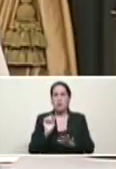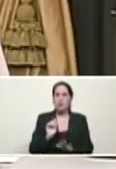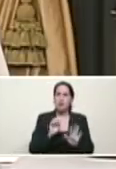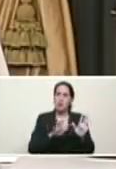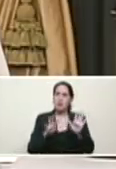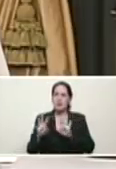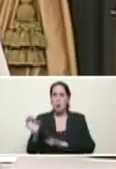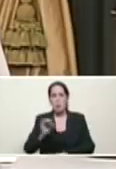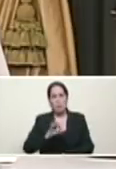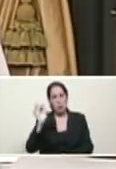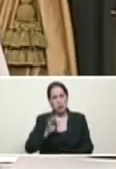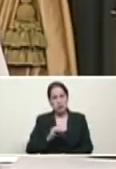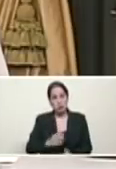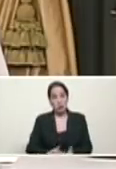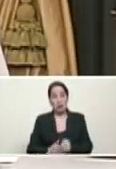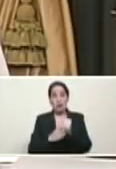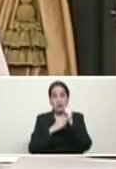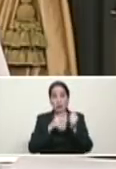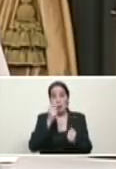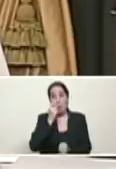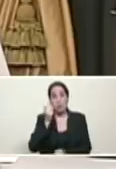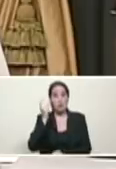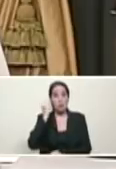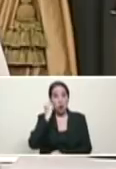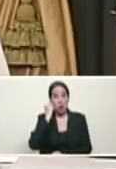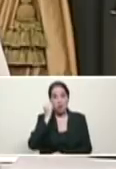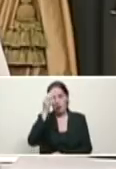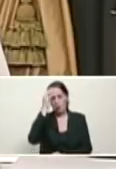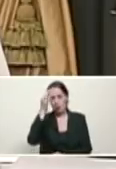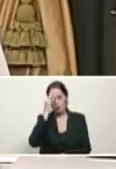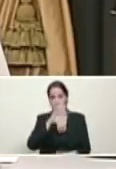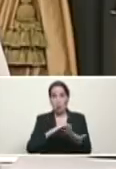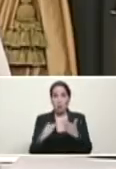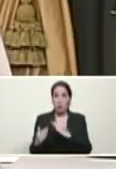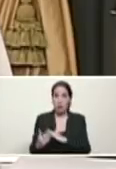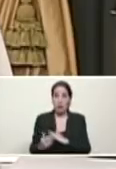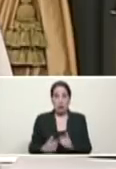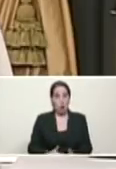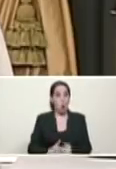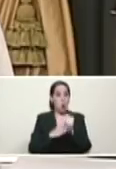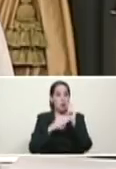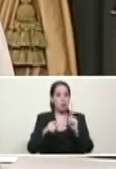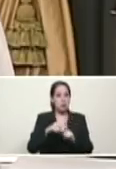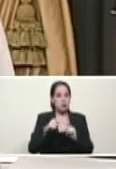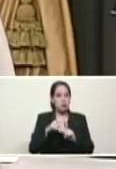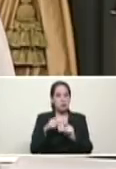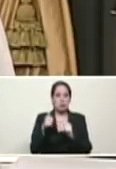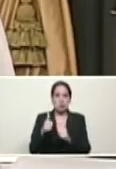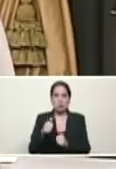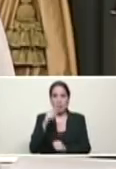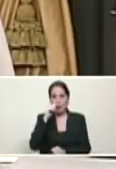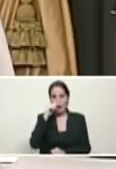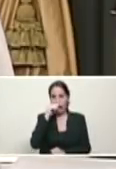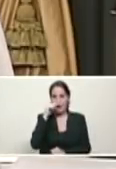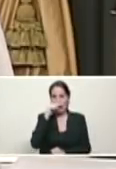99.99% de los líderes y lideresas de los consejos comunales son líderes positivos.